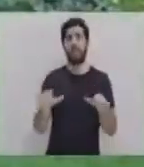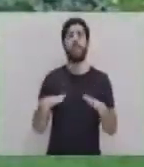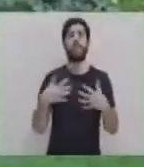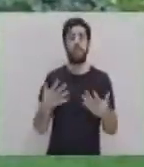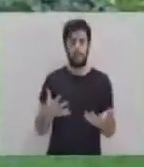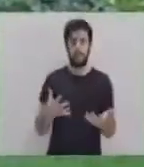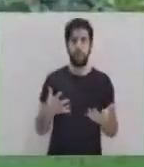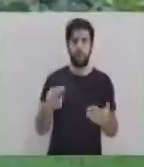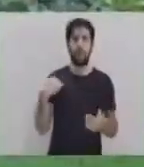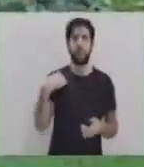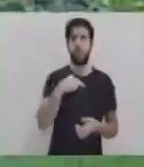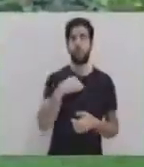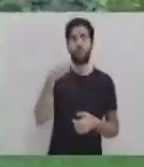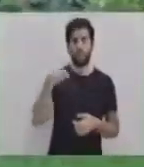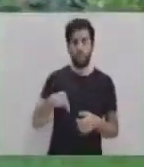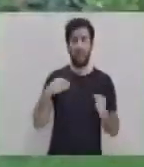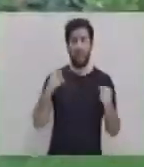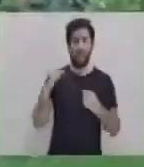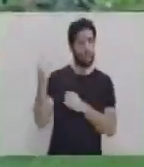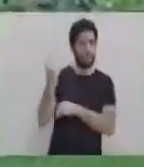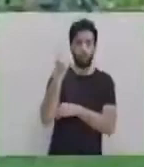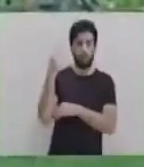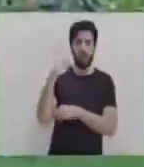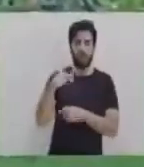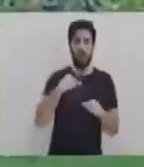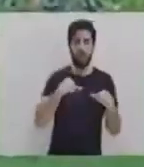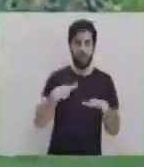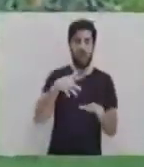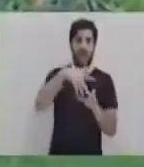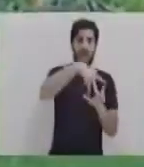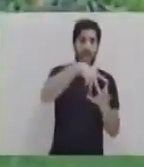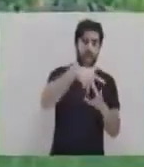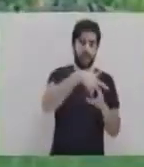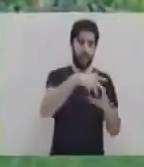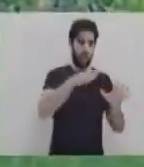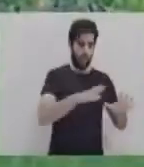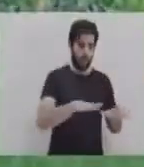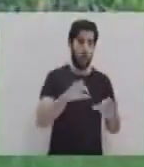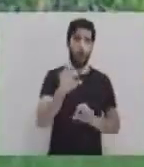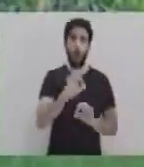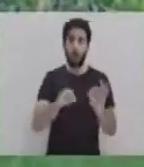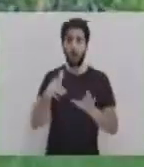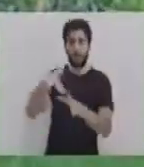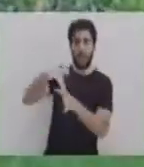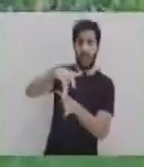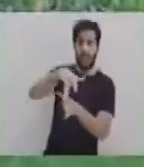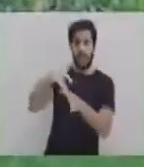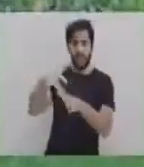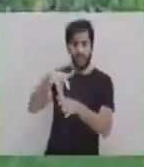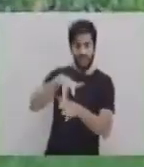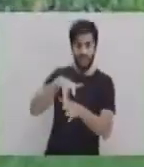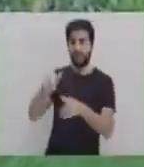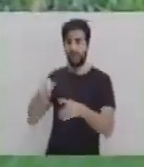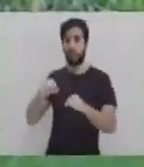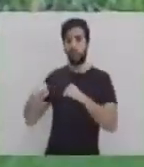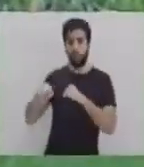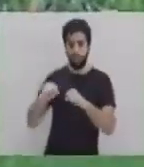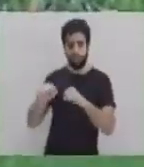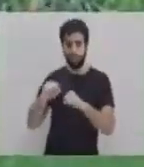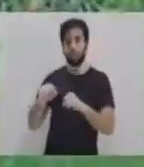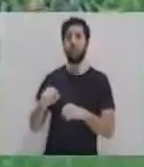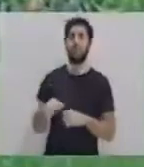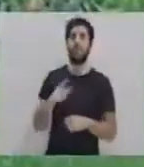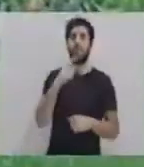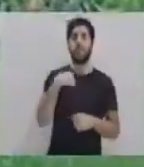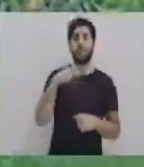pasar a trabajar lo que es la parte principal de la clase, que es el equilibrio dinámico y el estático. Para ello te pido que vayas a conseguir varios